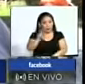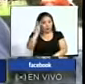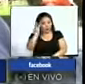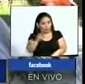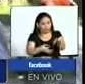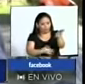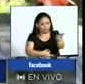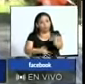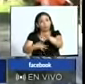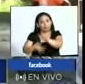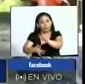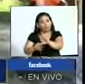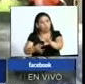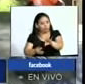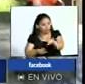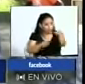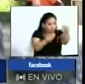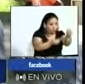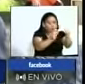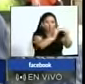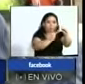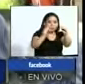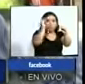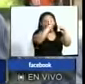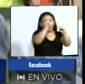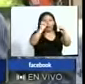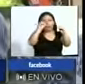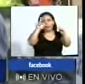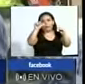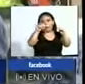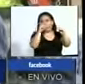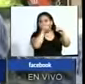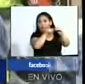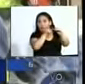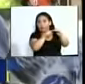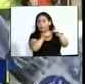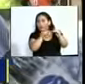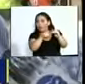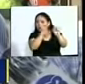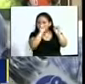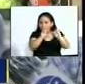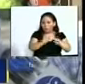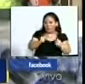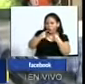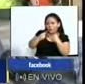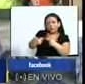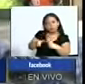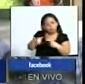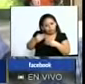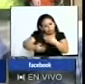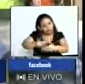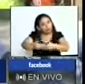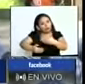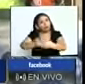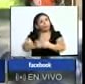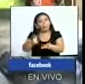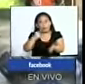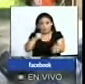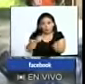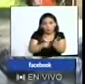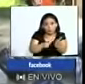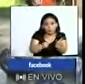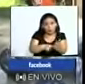que la Sala de lo Constitucional haga valer su facultad de darle seguimiento y darle cumplimiento